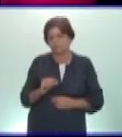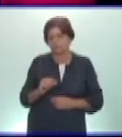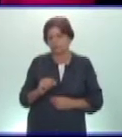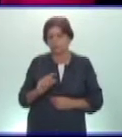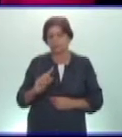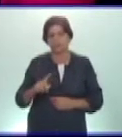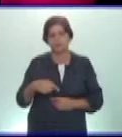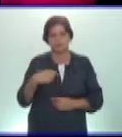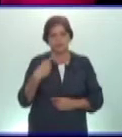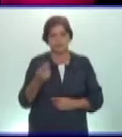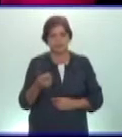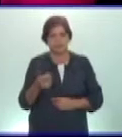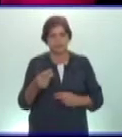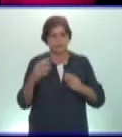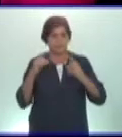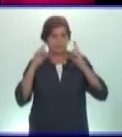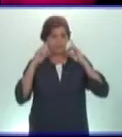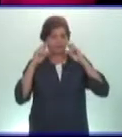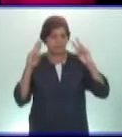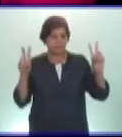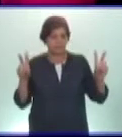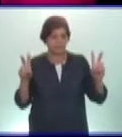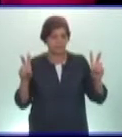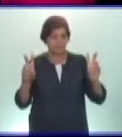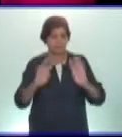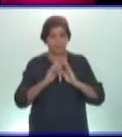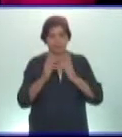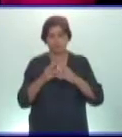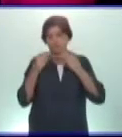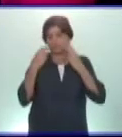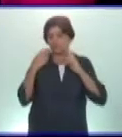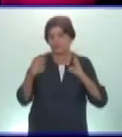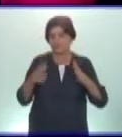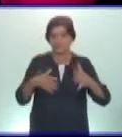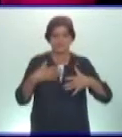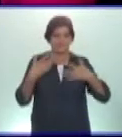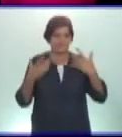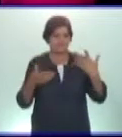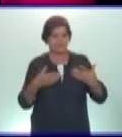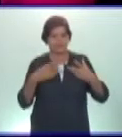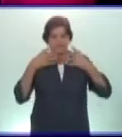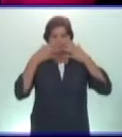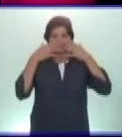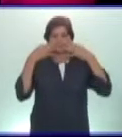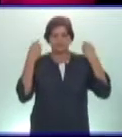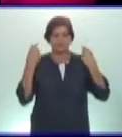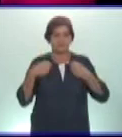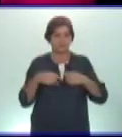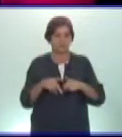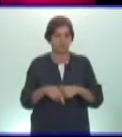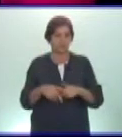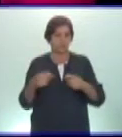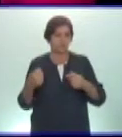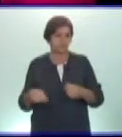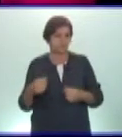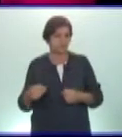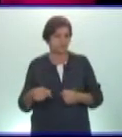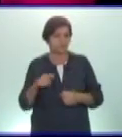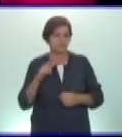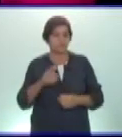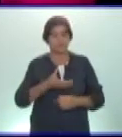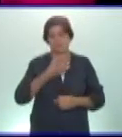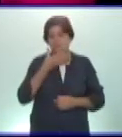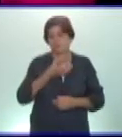para que pudieran vivir el resto de sus vidas felices y junticos, decidí que aquel cuento